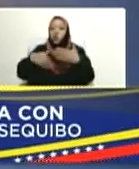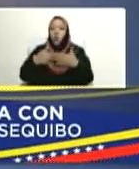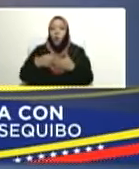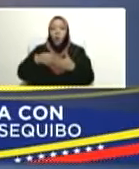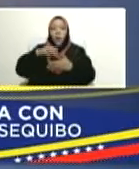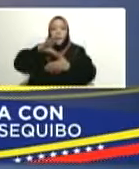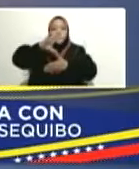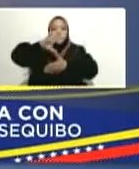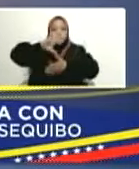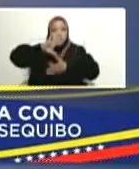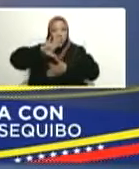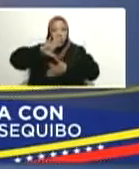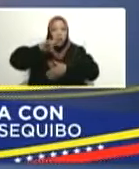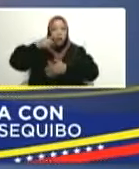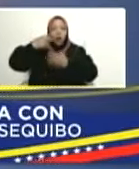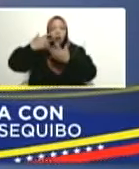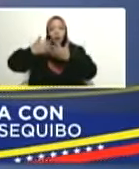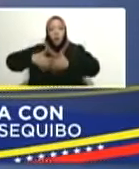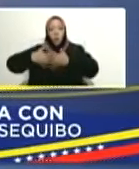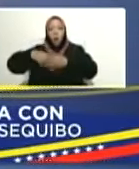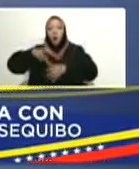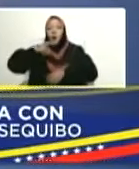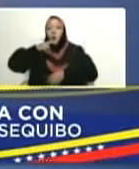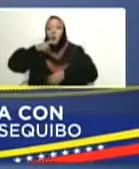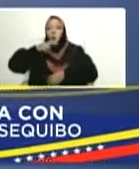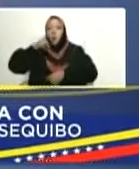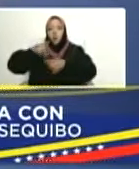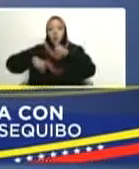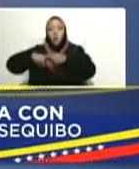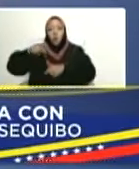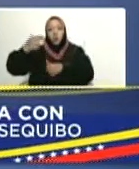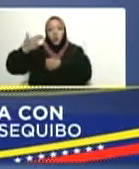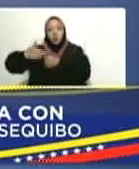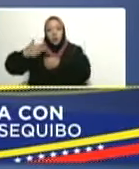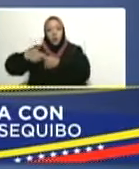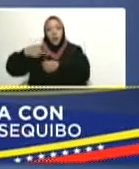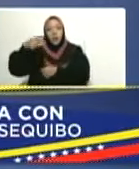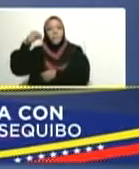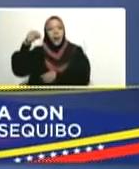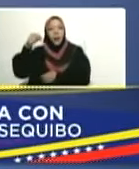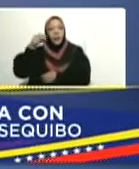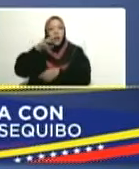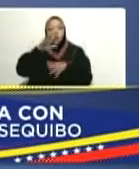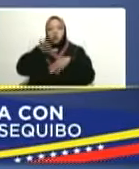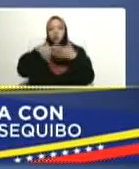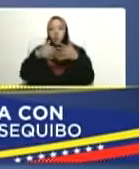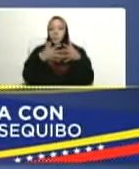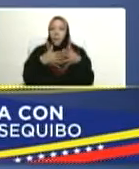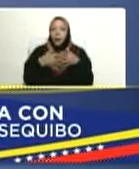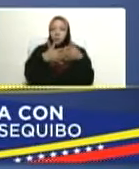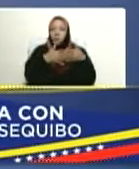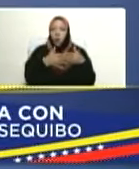continente. Y se repartieron nuestro territorio hacia el este.